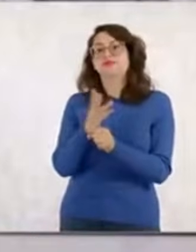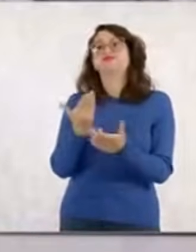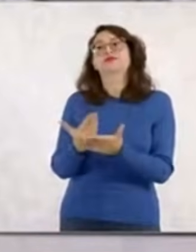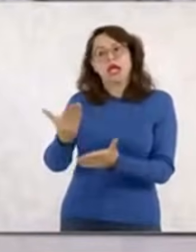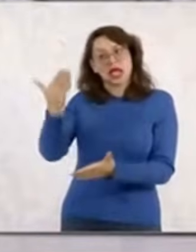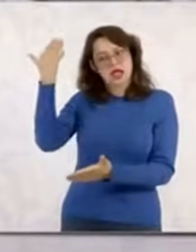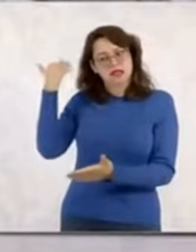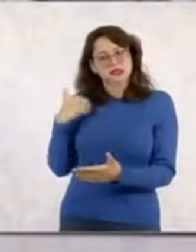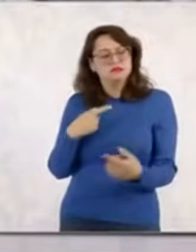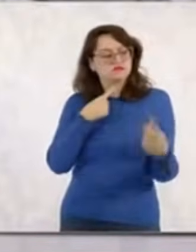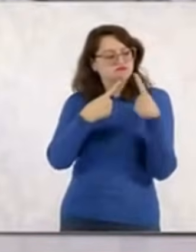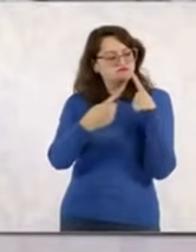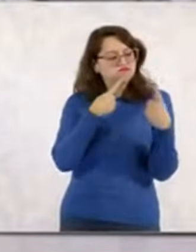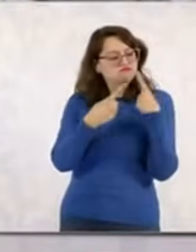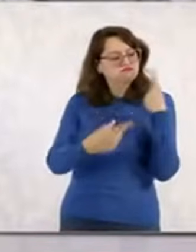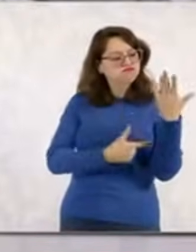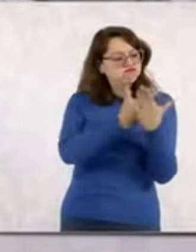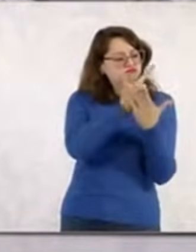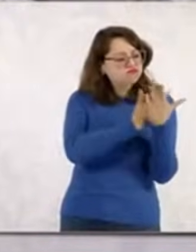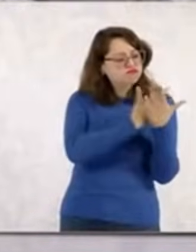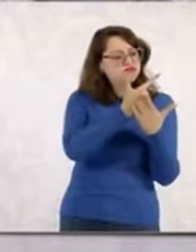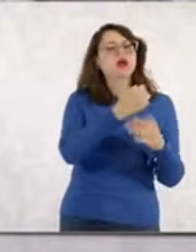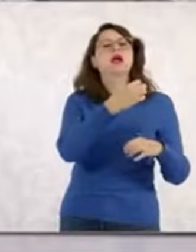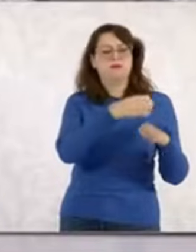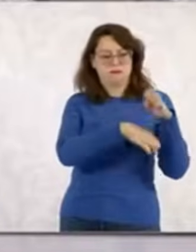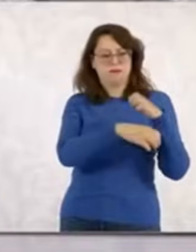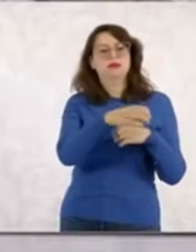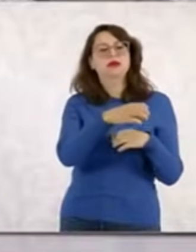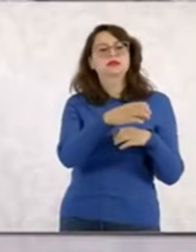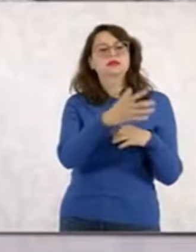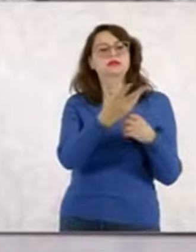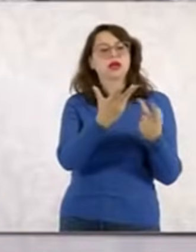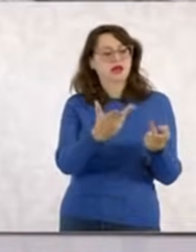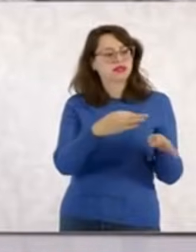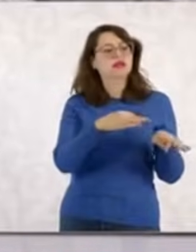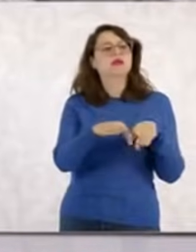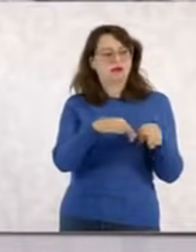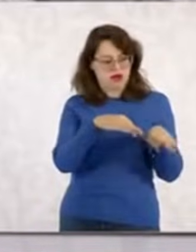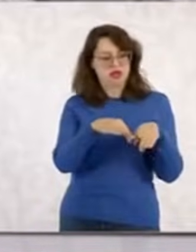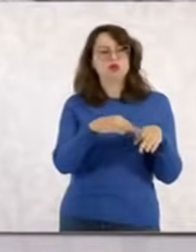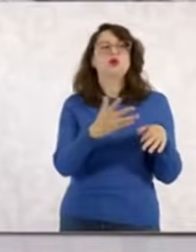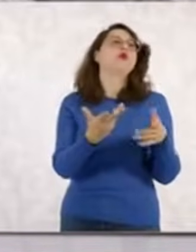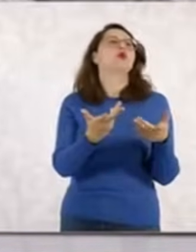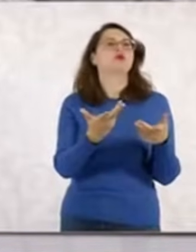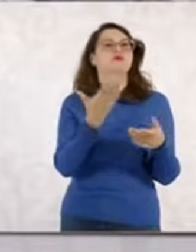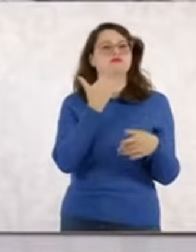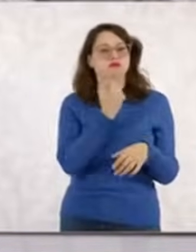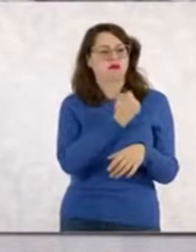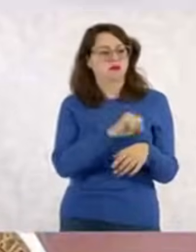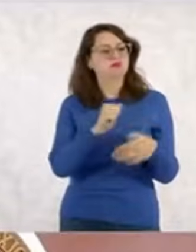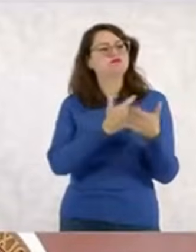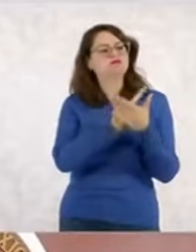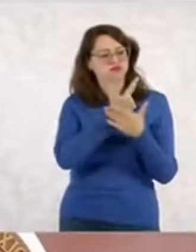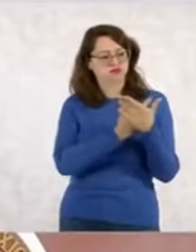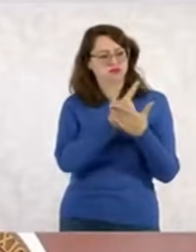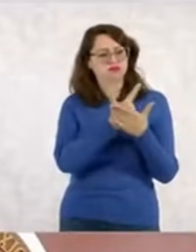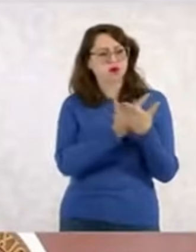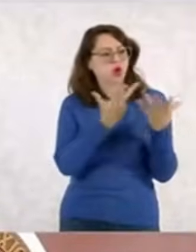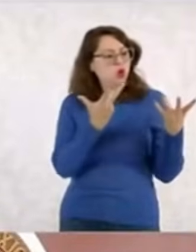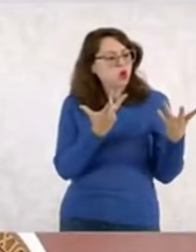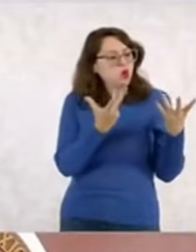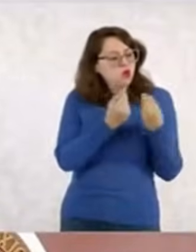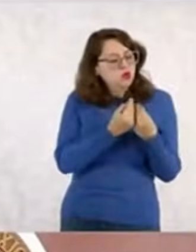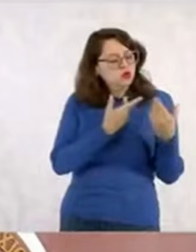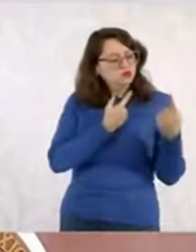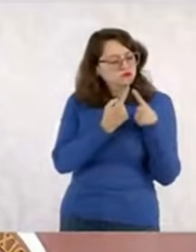expertos y participaron empresarios y trabajadores y expertos, economistas, que lo